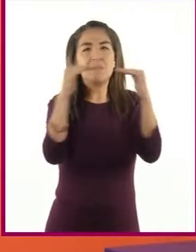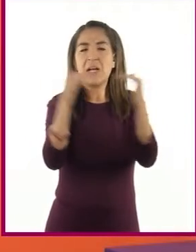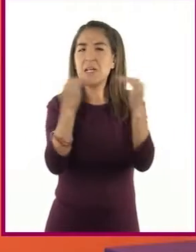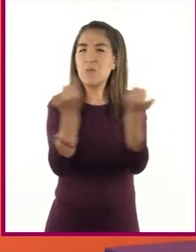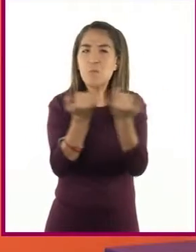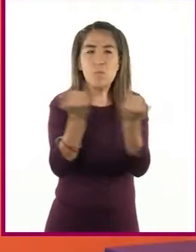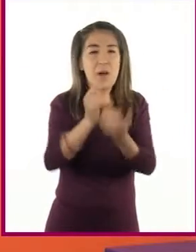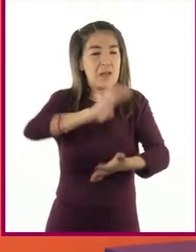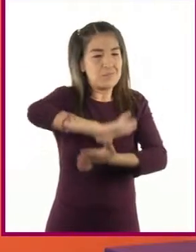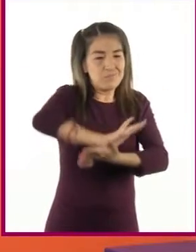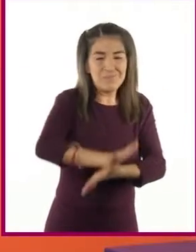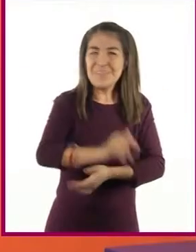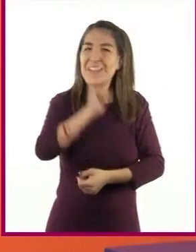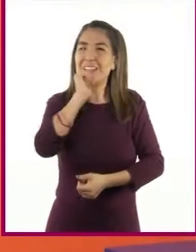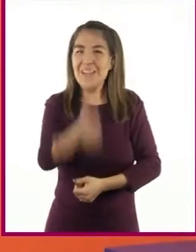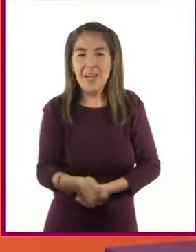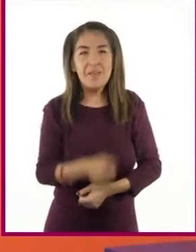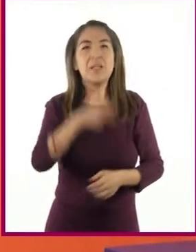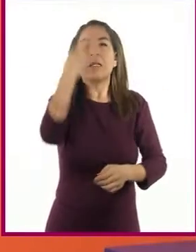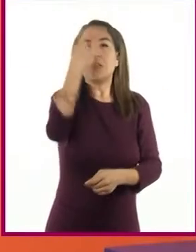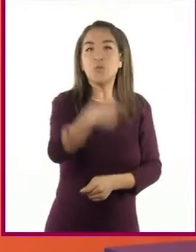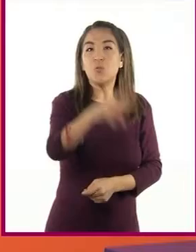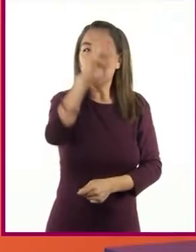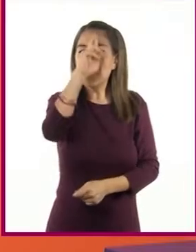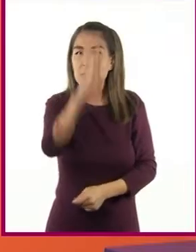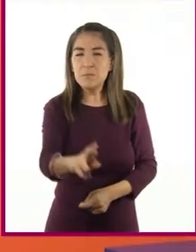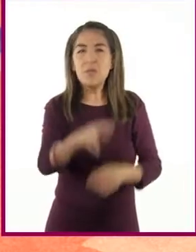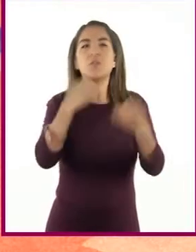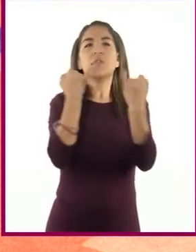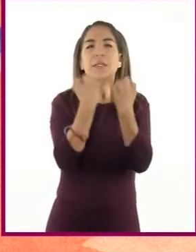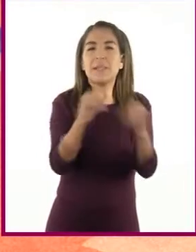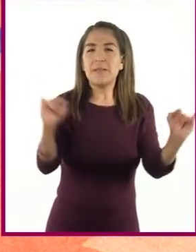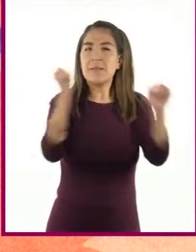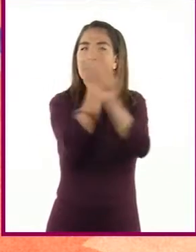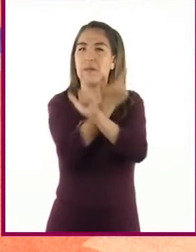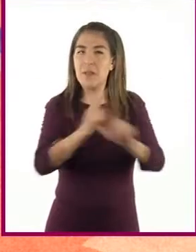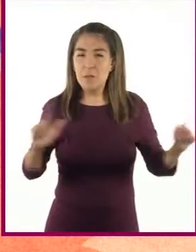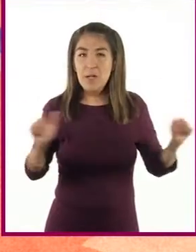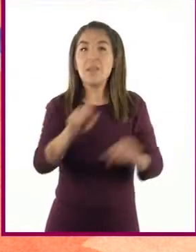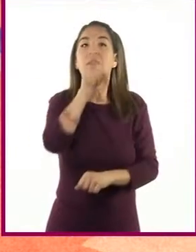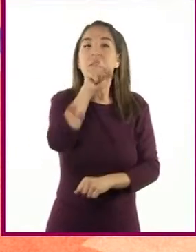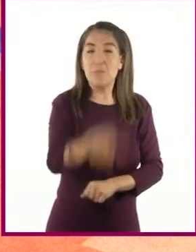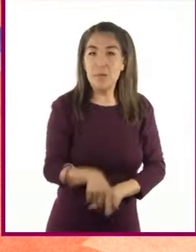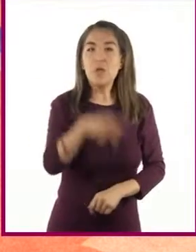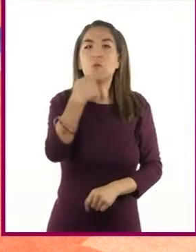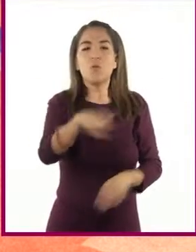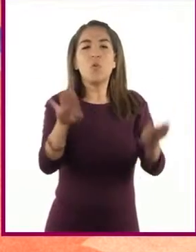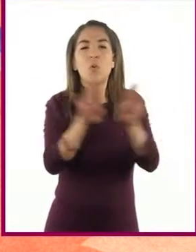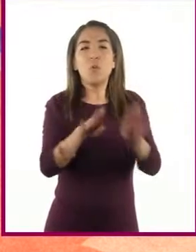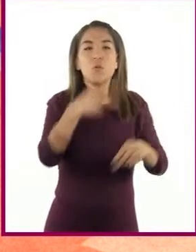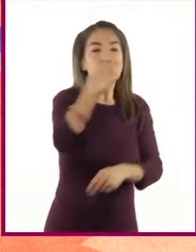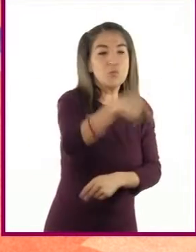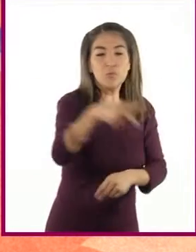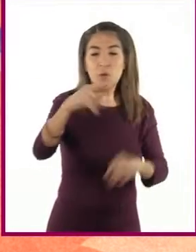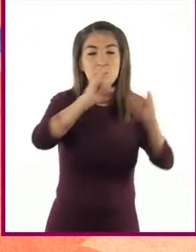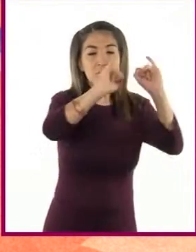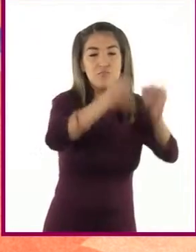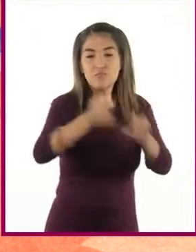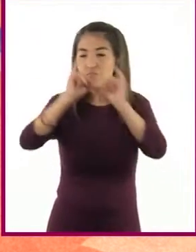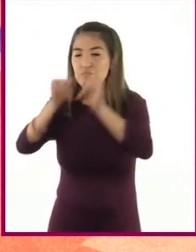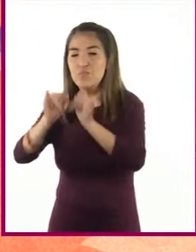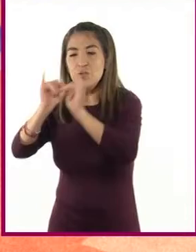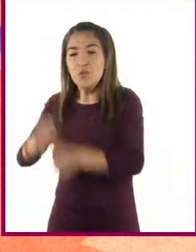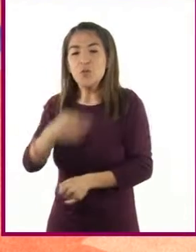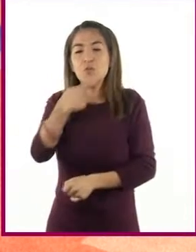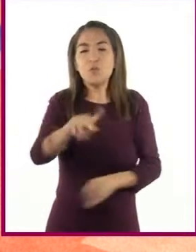discriminar, respetando sus libertades individuales y, como se trata de dar a cada quien lo que le corresponde,